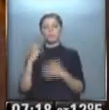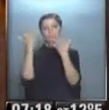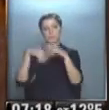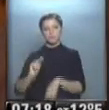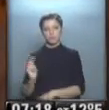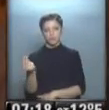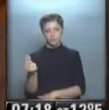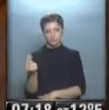años de edad